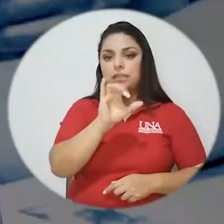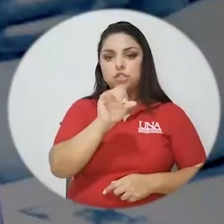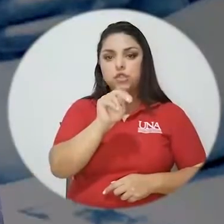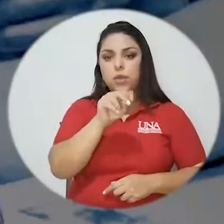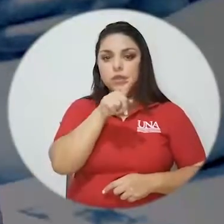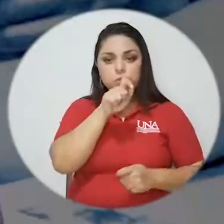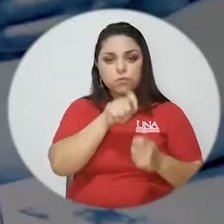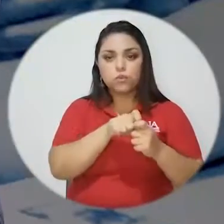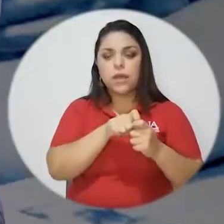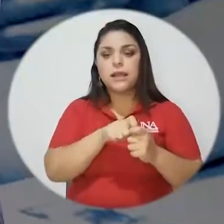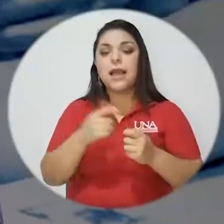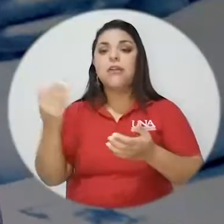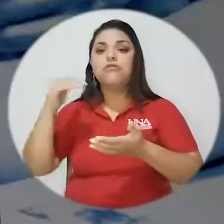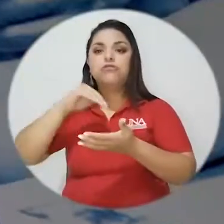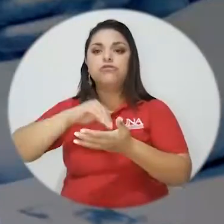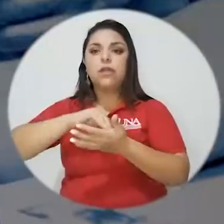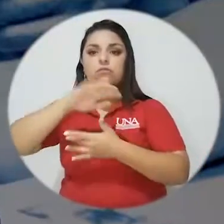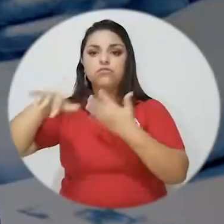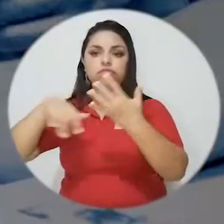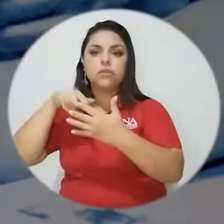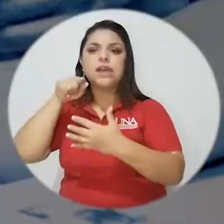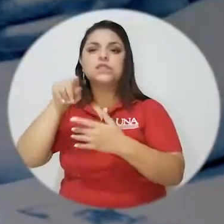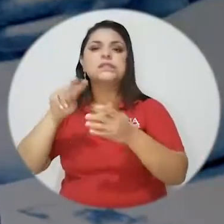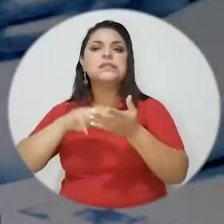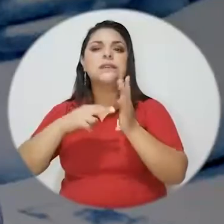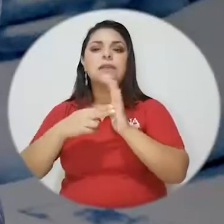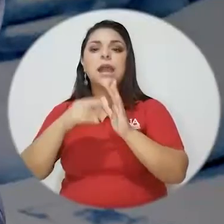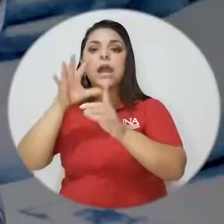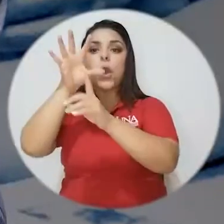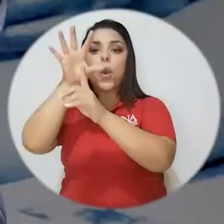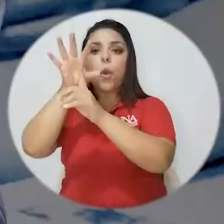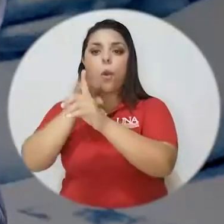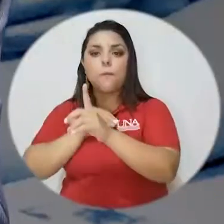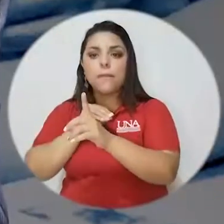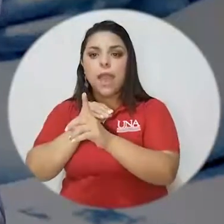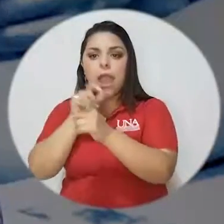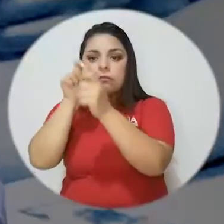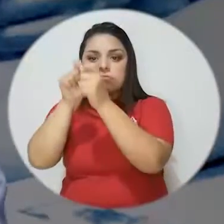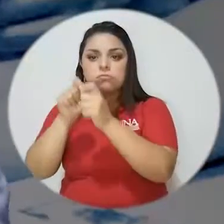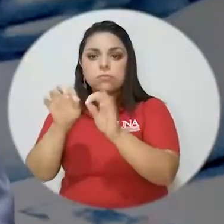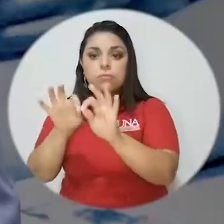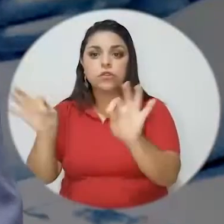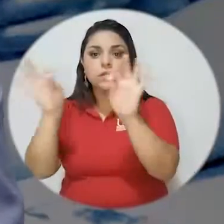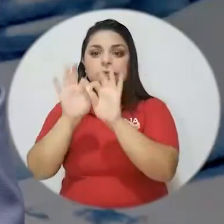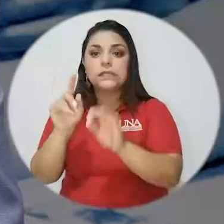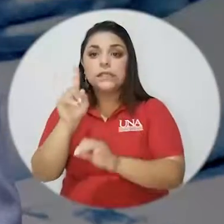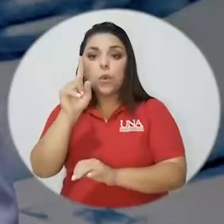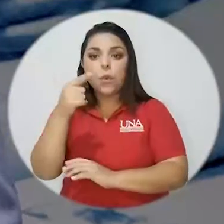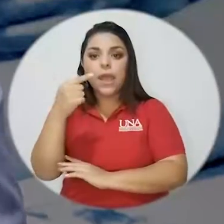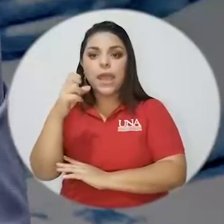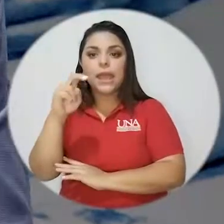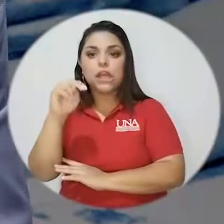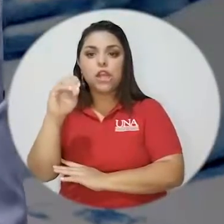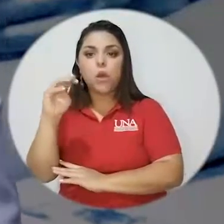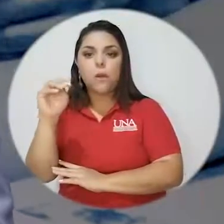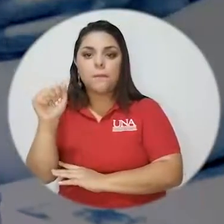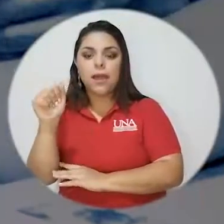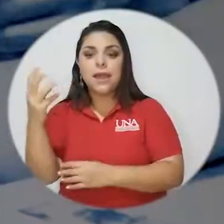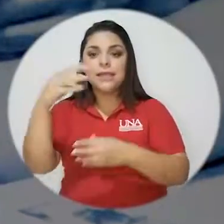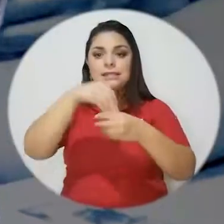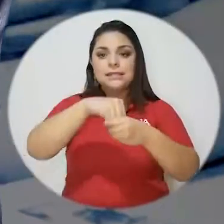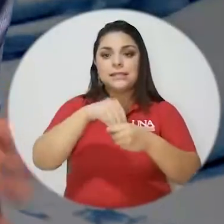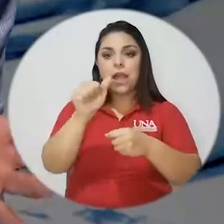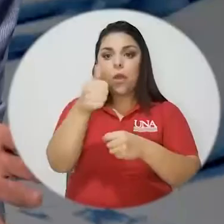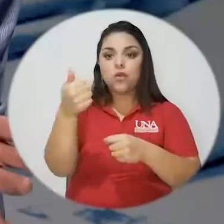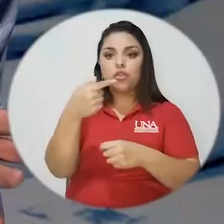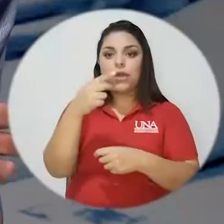puntual. La recombinación implica que se copia, digamos, regiones relativamente importantes de un genoma